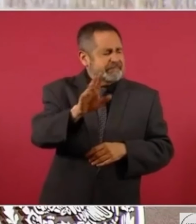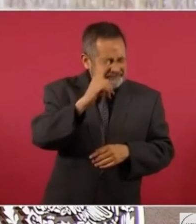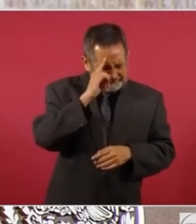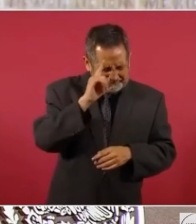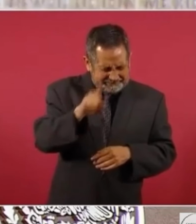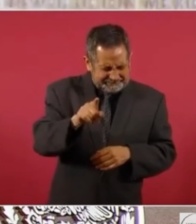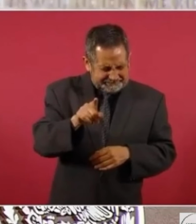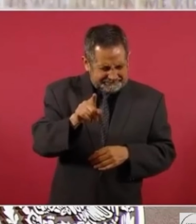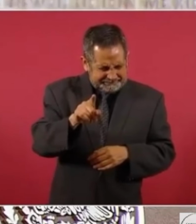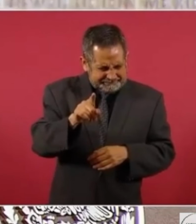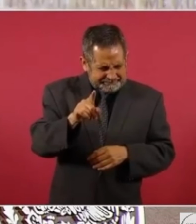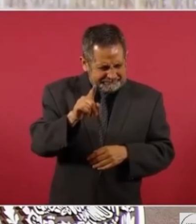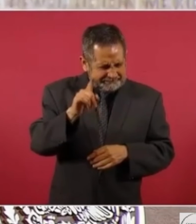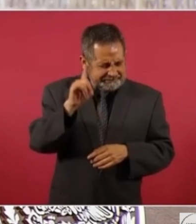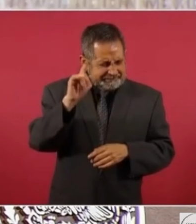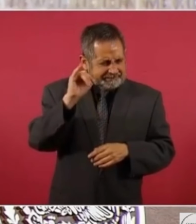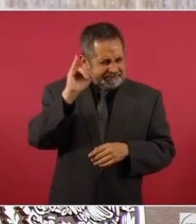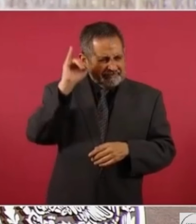un jefe de Estado.